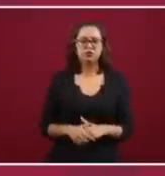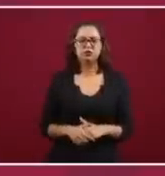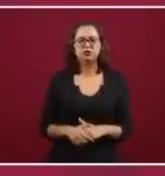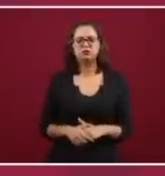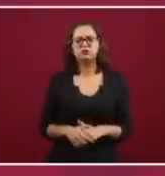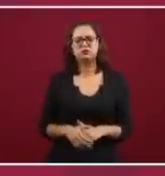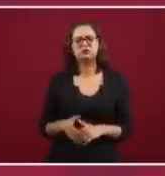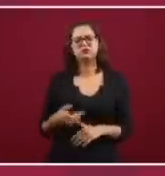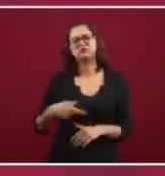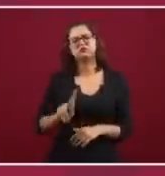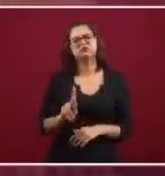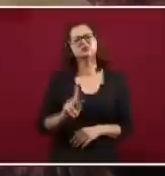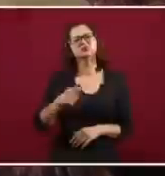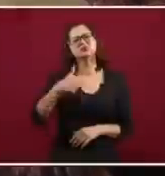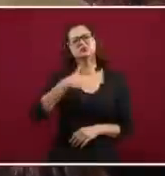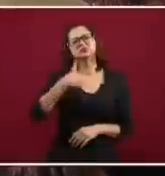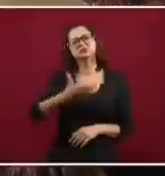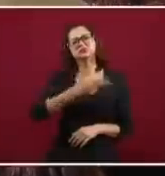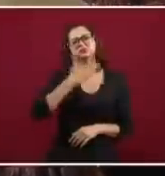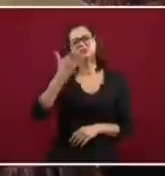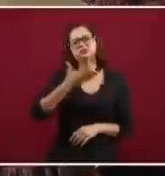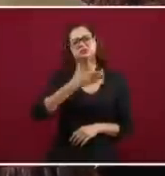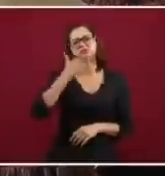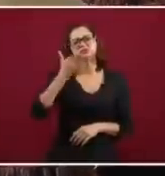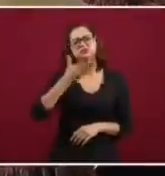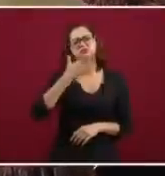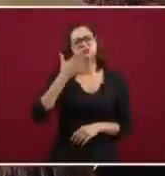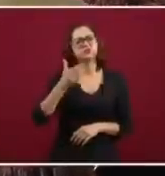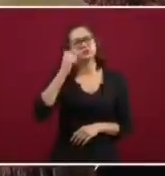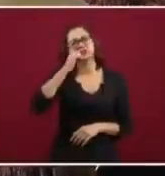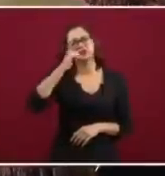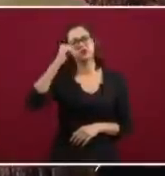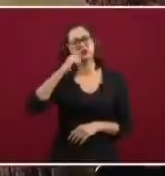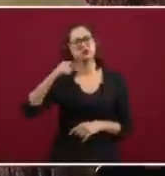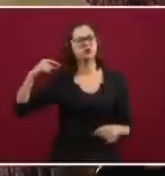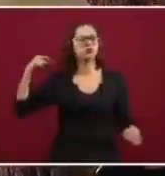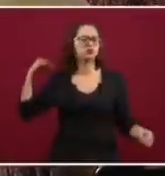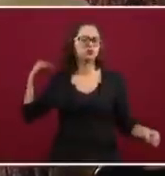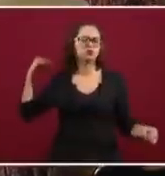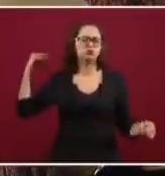Pero yo tengo la costumbre, ya de tiempo atrás,